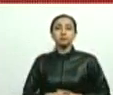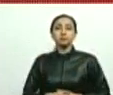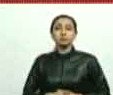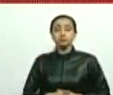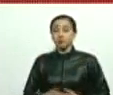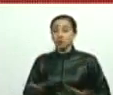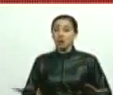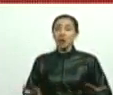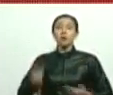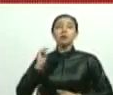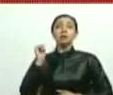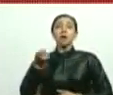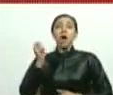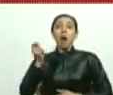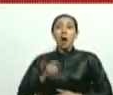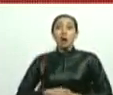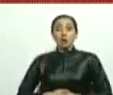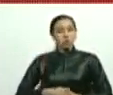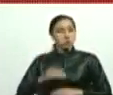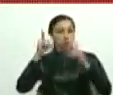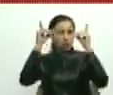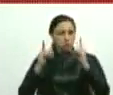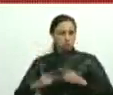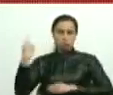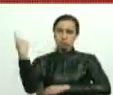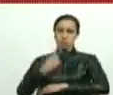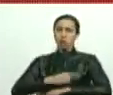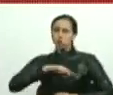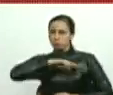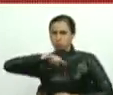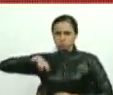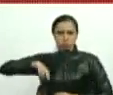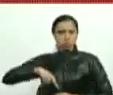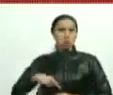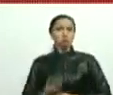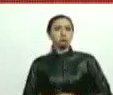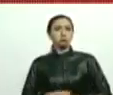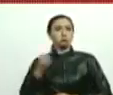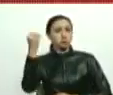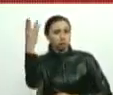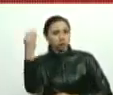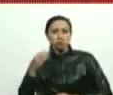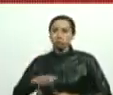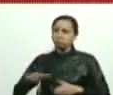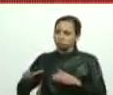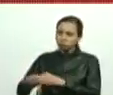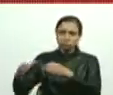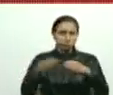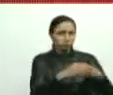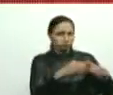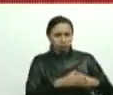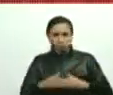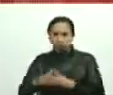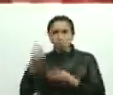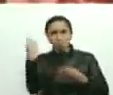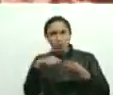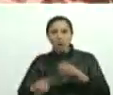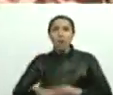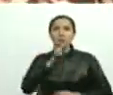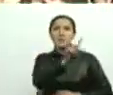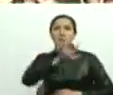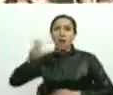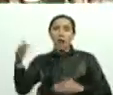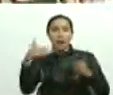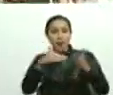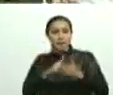tarea de tomar la decisión y por eso vimos nosotros asambleas en más de 13.000 VCH en todo el país,